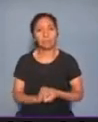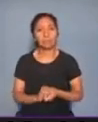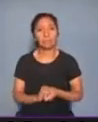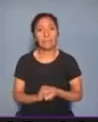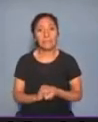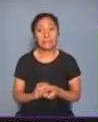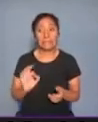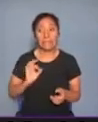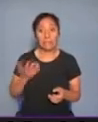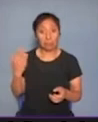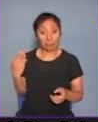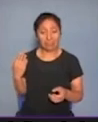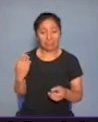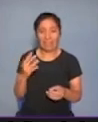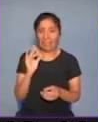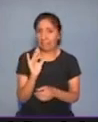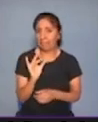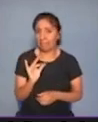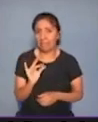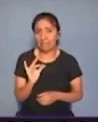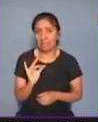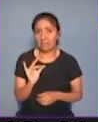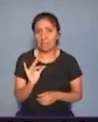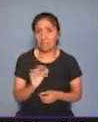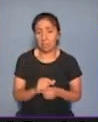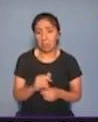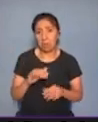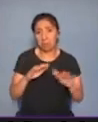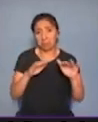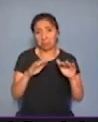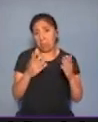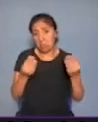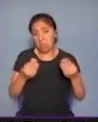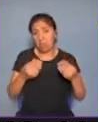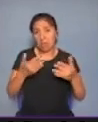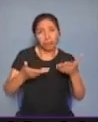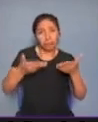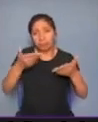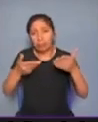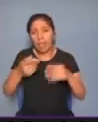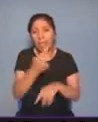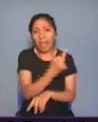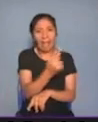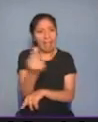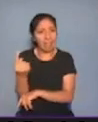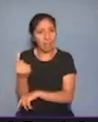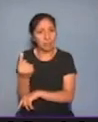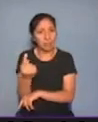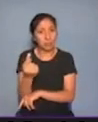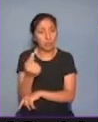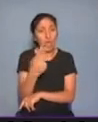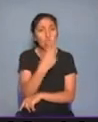muy difícil este tenemos un buen av a nivel individual de cada uno de los